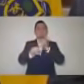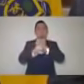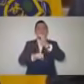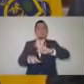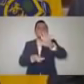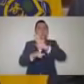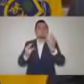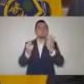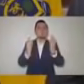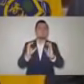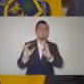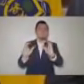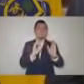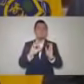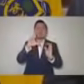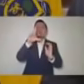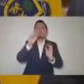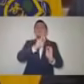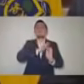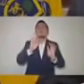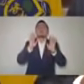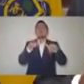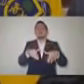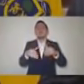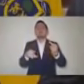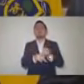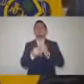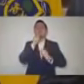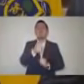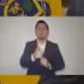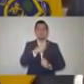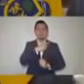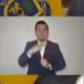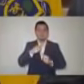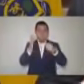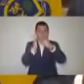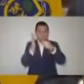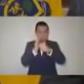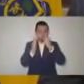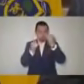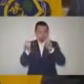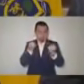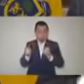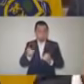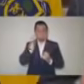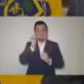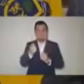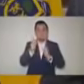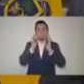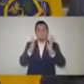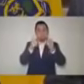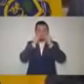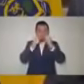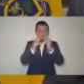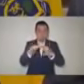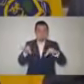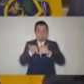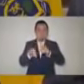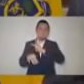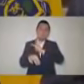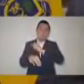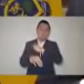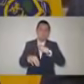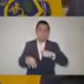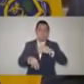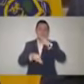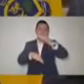negocios en nuestro estado no podemos precipitar esta decisión pero la aplicación del botón de emergencia es inminente y hay que estar preparados